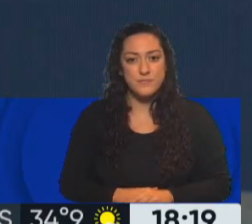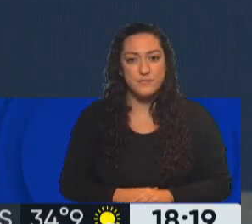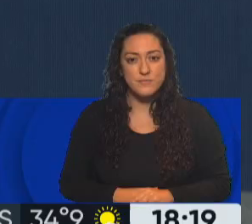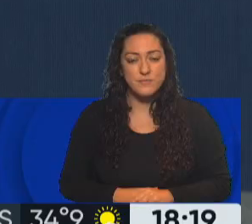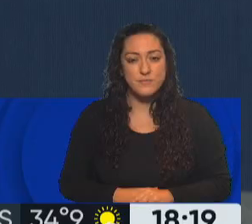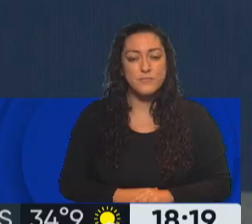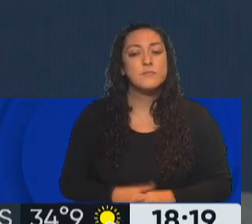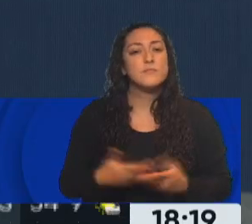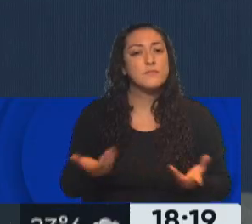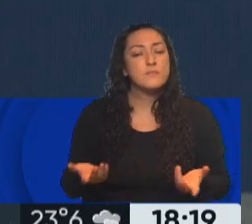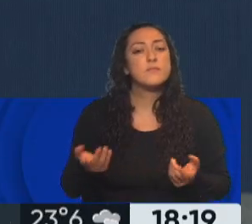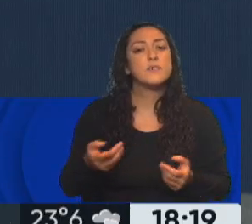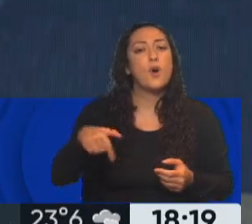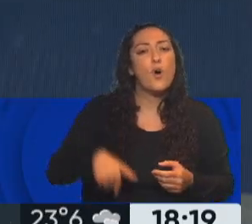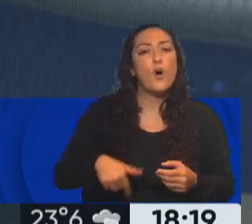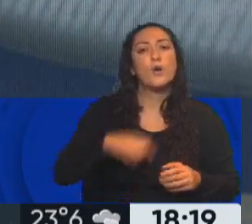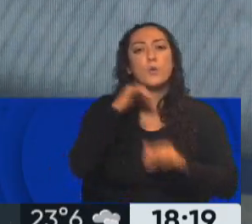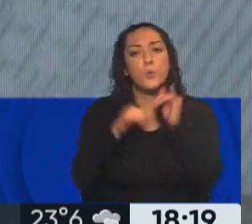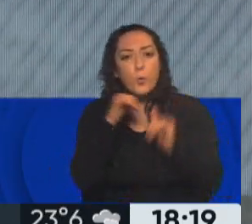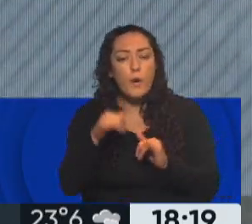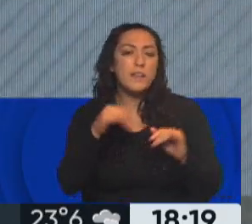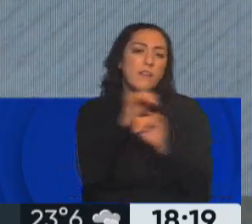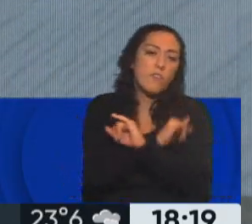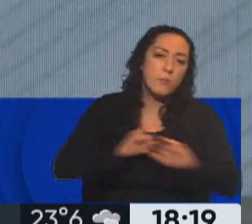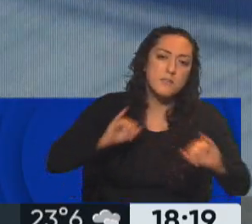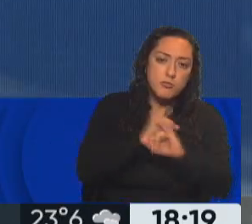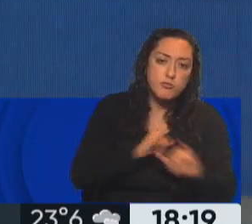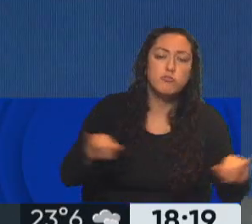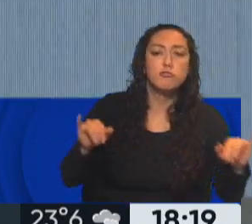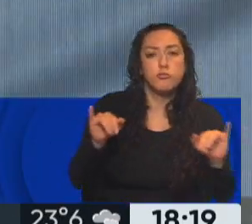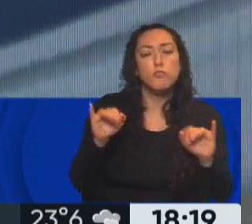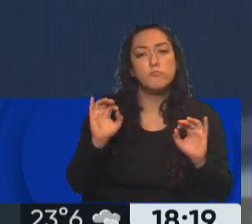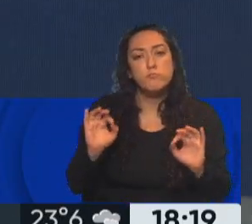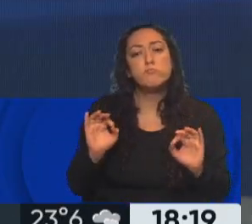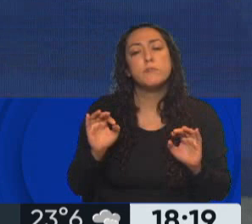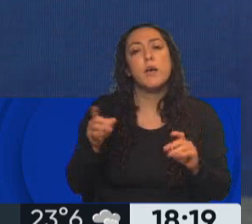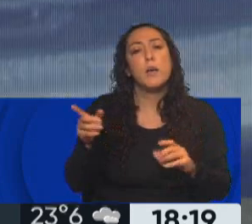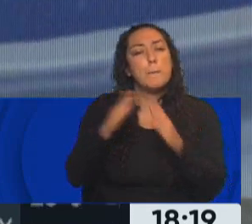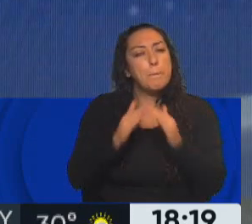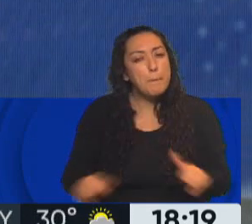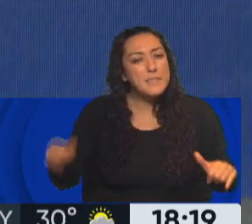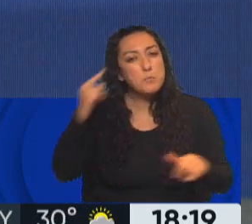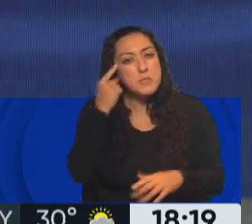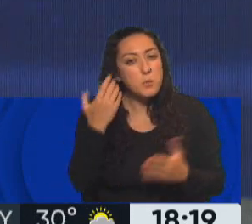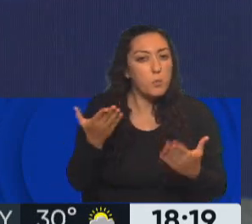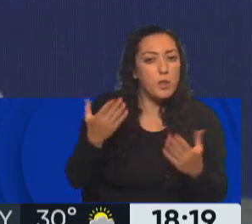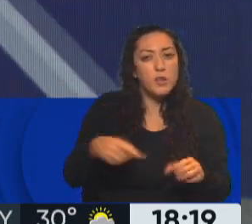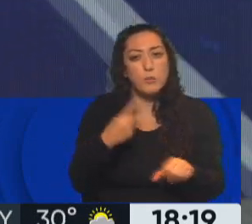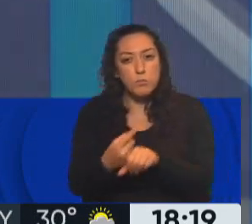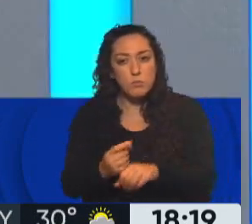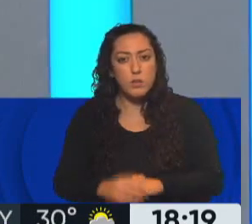Teniendo en cuenta todo lo que hablábamos recién, sobre todo el profundo informe, ¿qué posibilidades ciertas ve de que se llegue a la paz allí entre Ucrania y